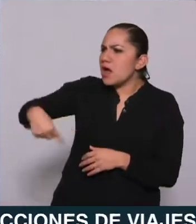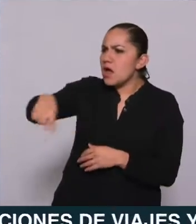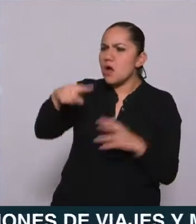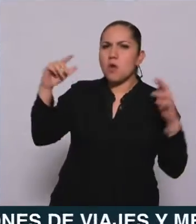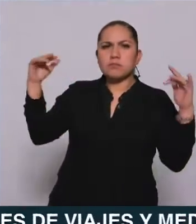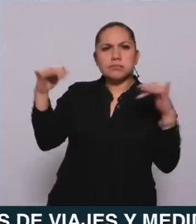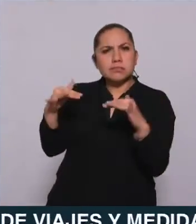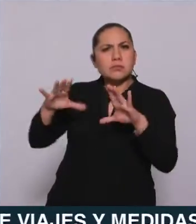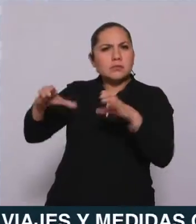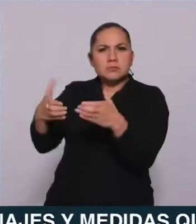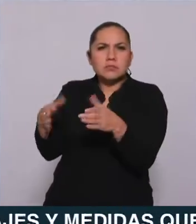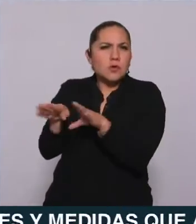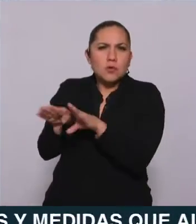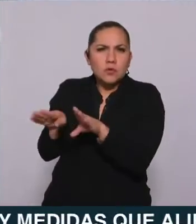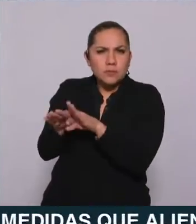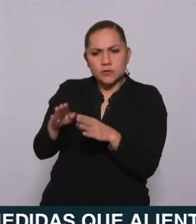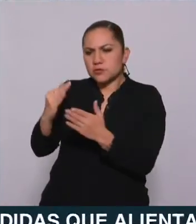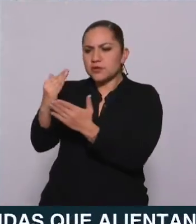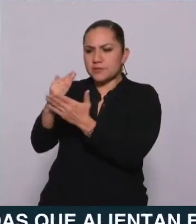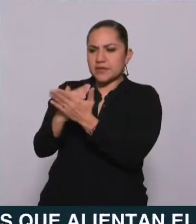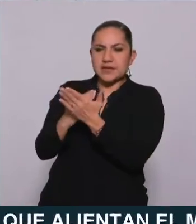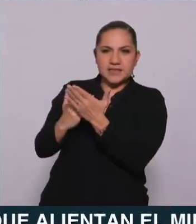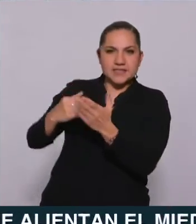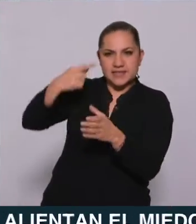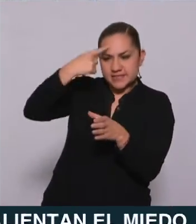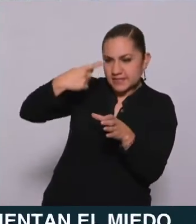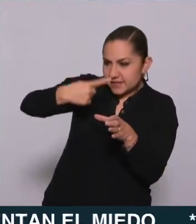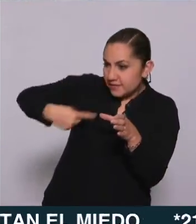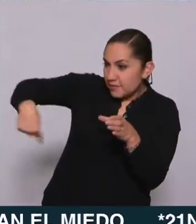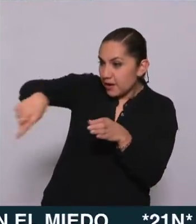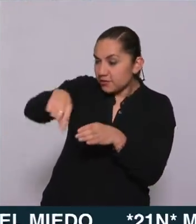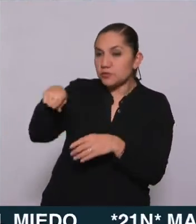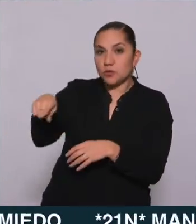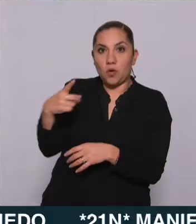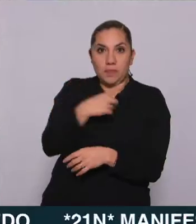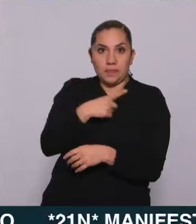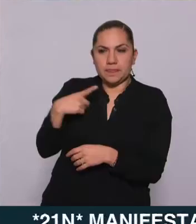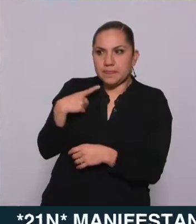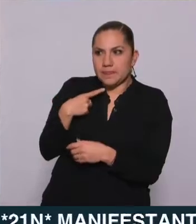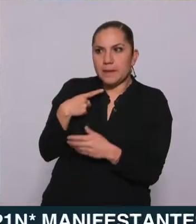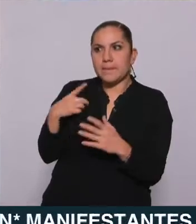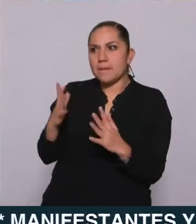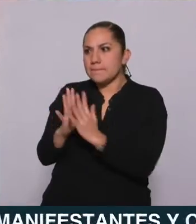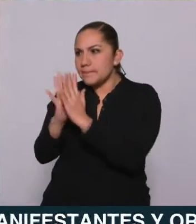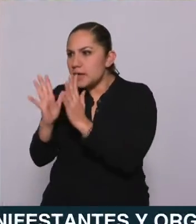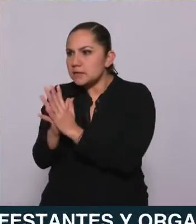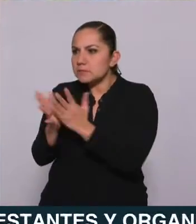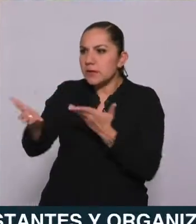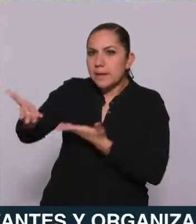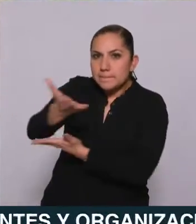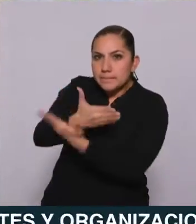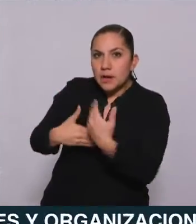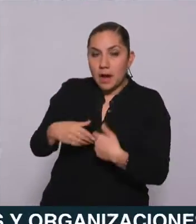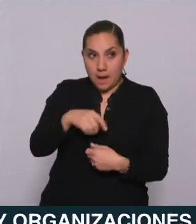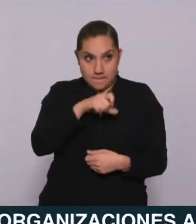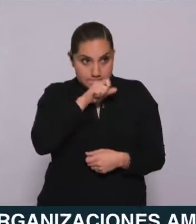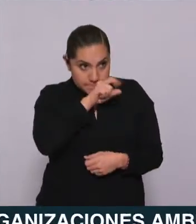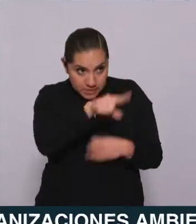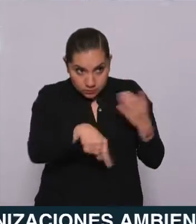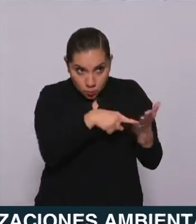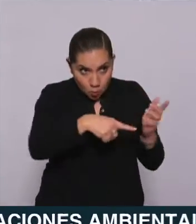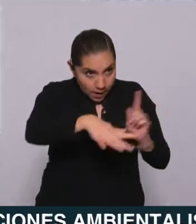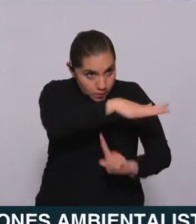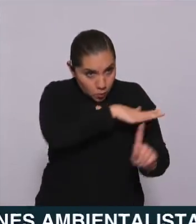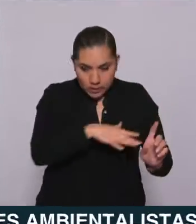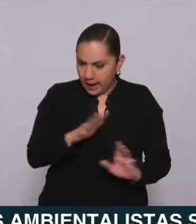La Comisión de Participación Comunitaria tendrá que decidir en qué parte de esa colonia van a realizarse esas asambleas. Pero en la misma colonia, no hay que